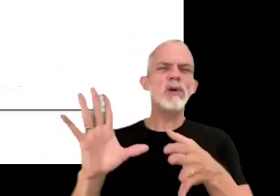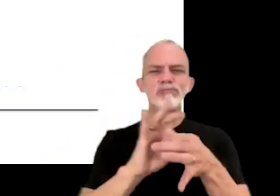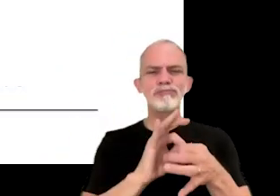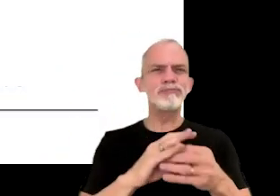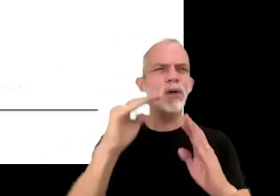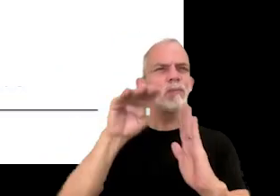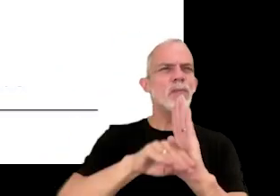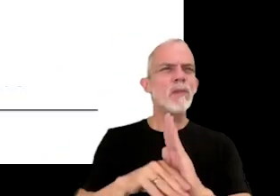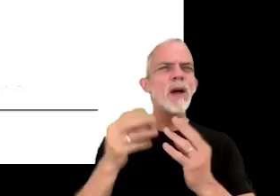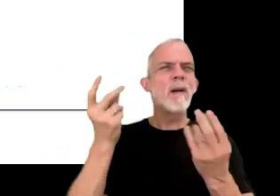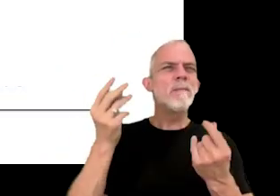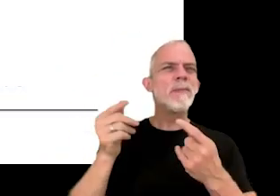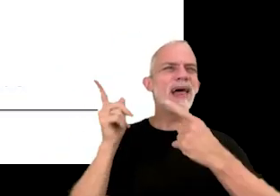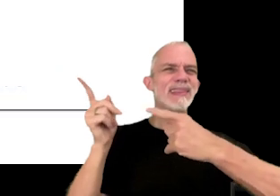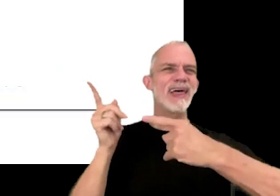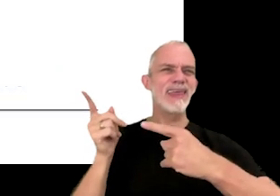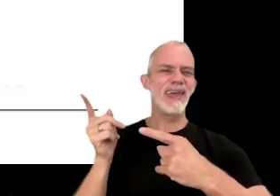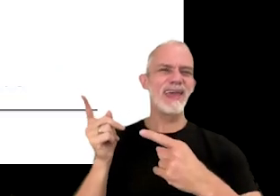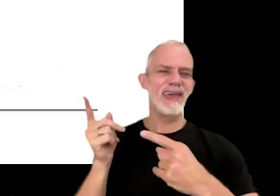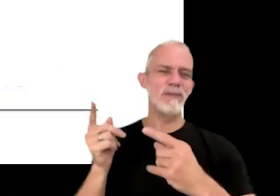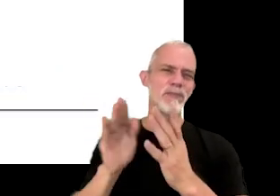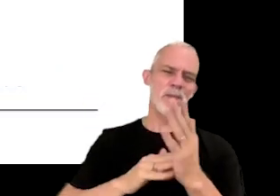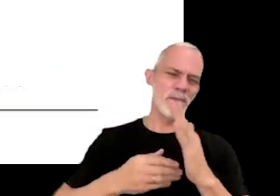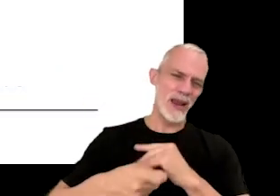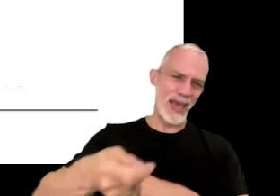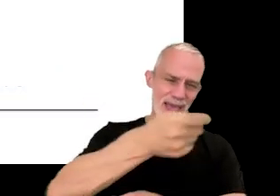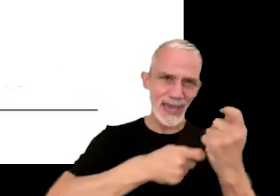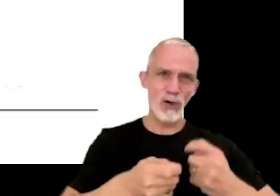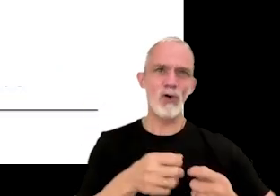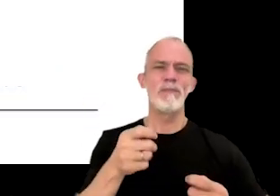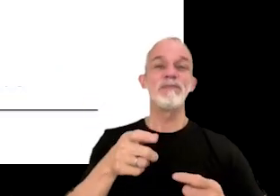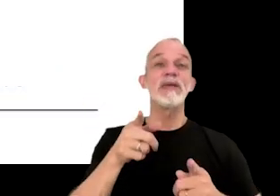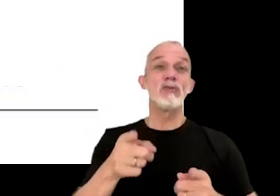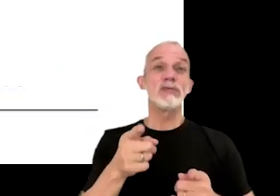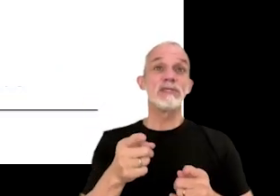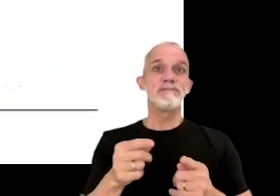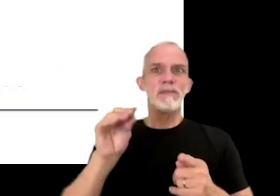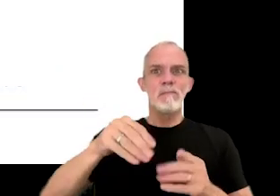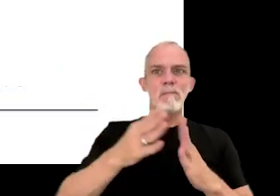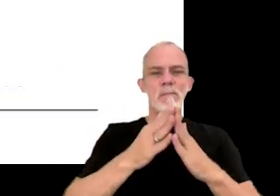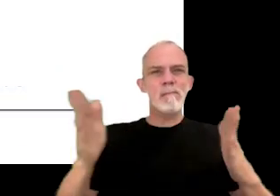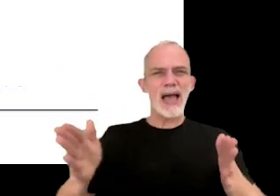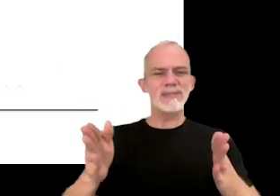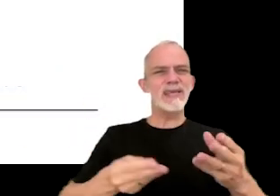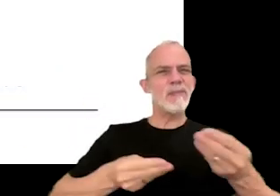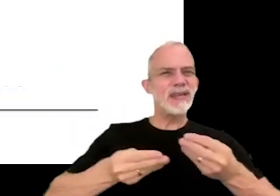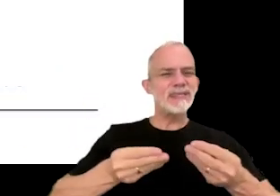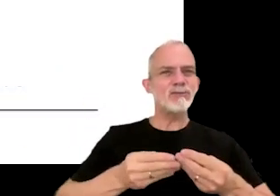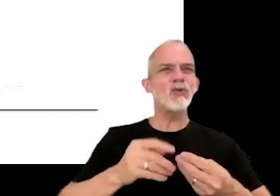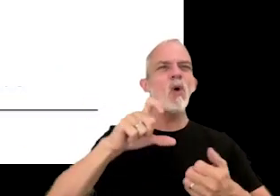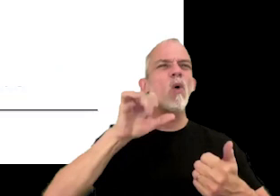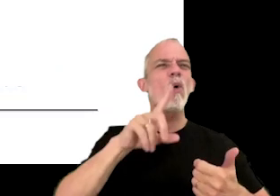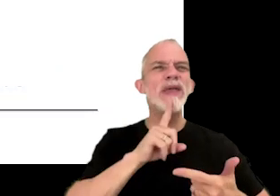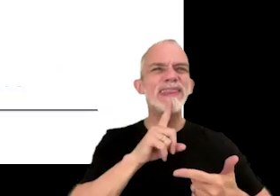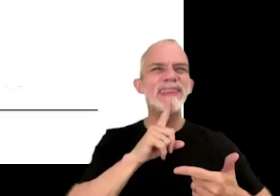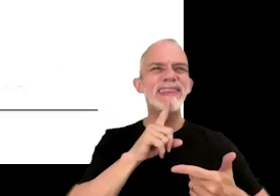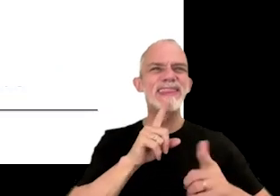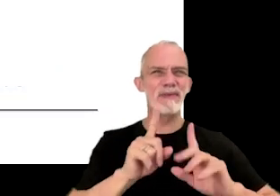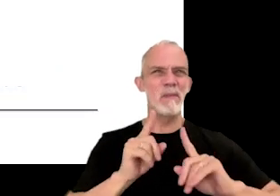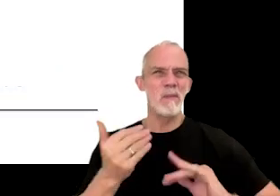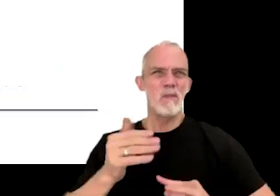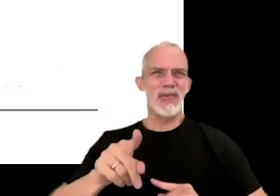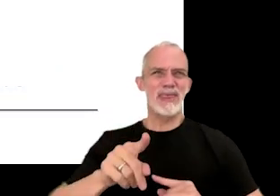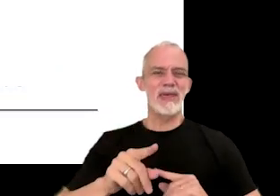de activos, título 2, donde amplía el estado administrativo de las CUIT, porque